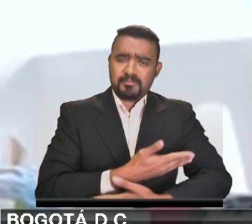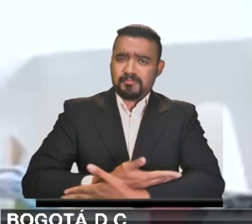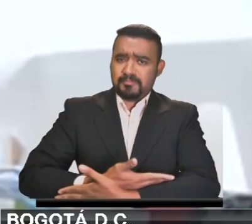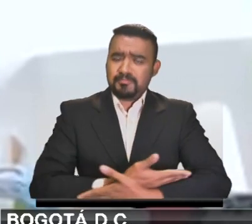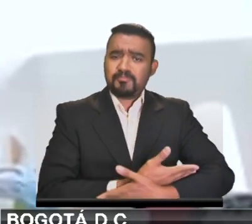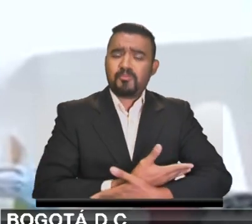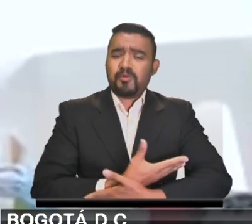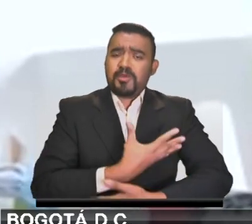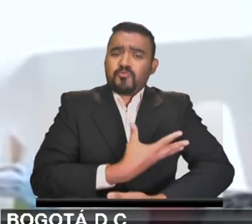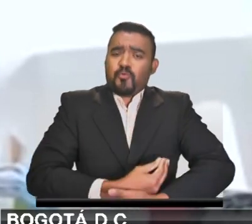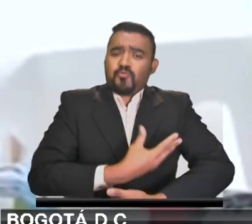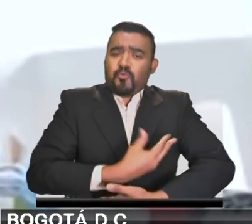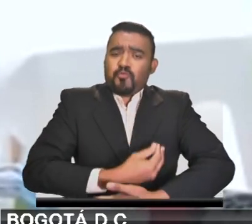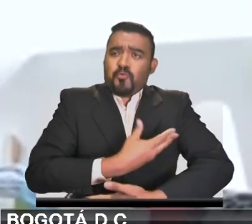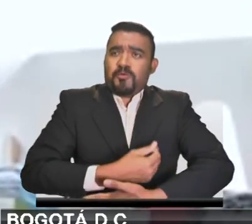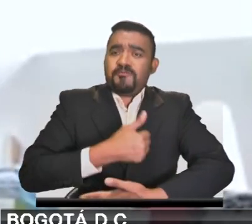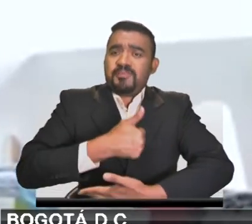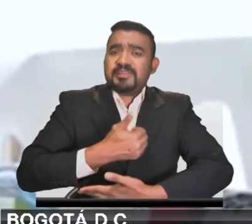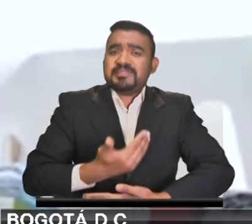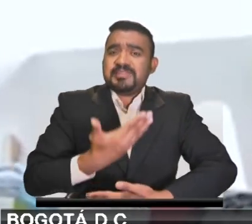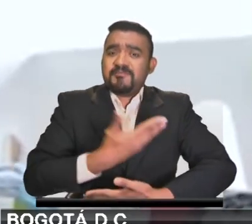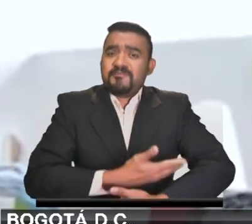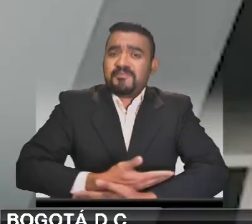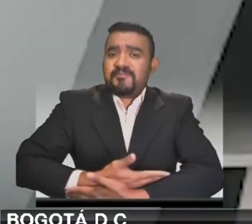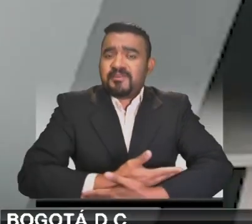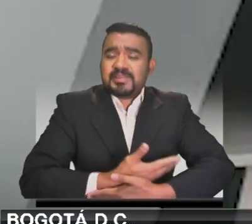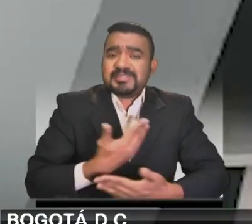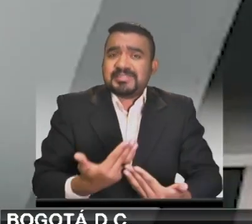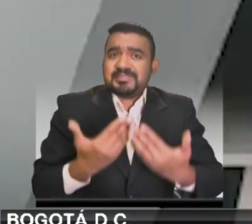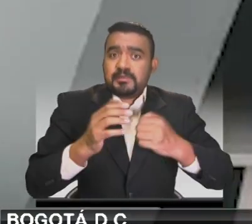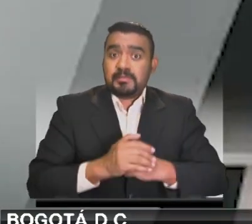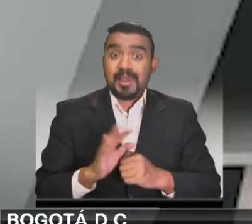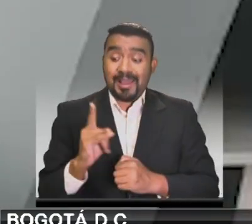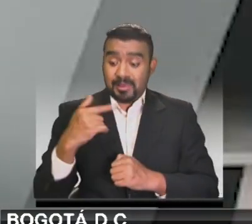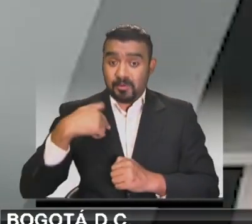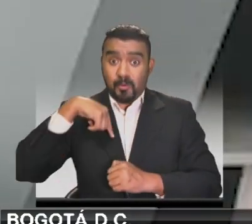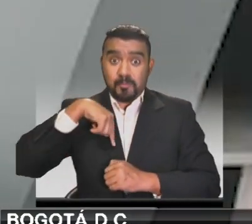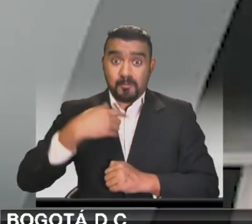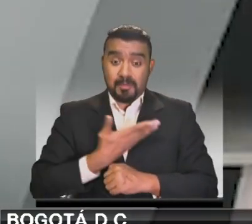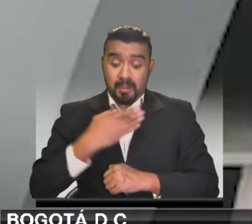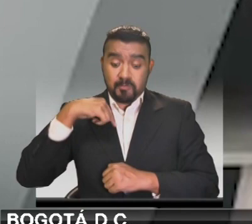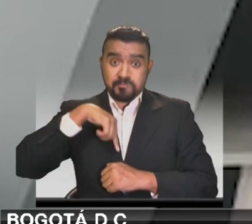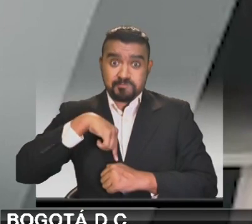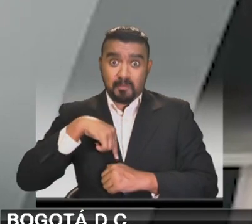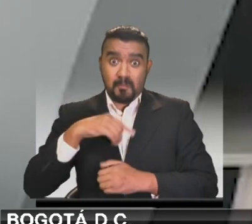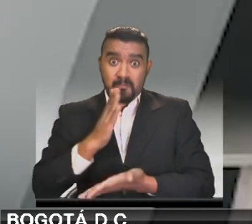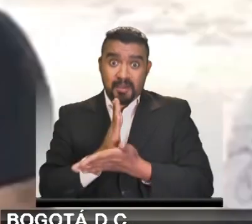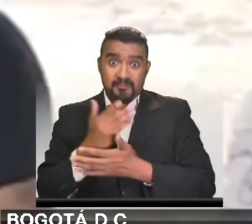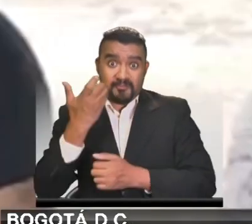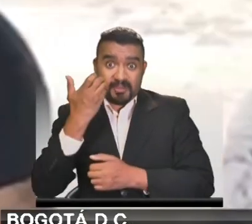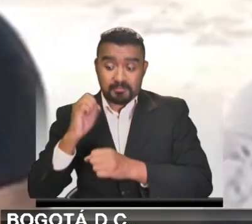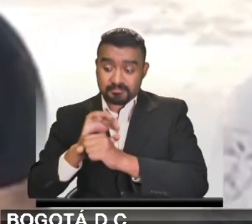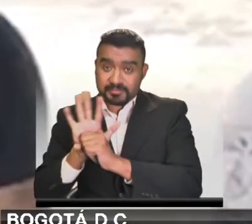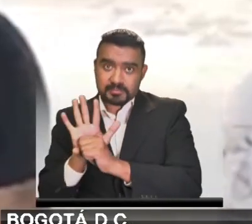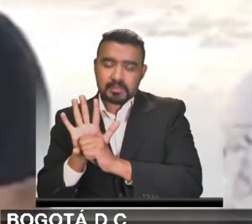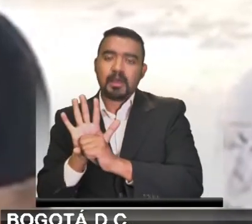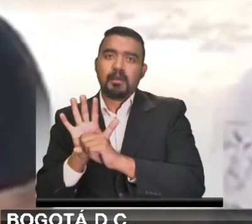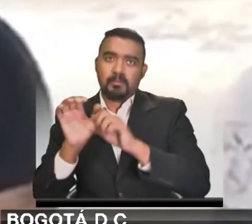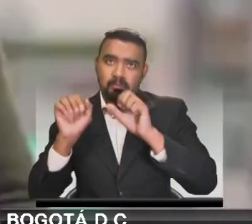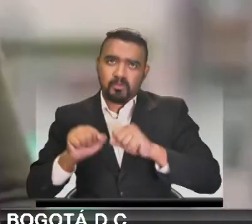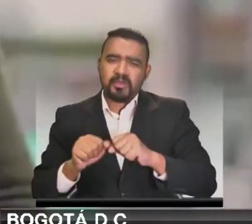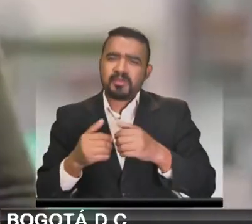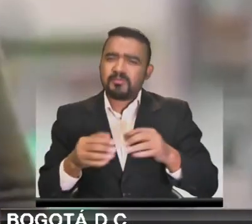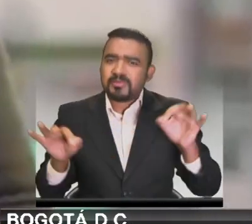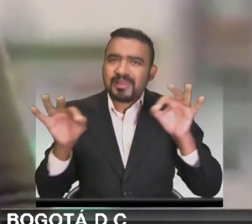Las madres pueden mantener la lactancia materna, aún en casos en que las mujeres se enferman, siempre y cuando se mantengan las normas de